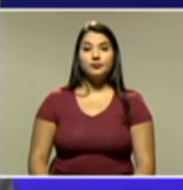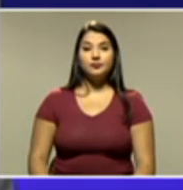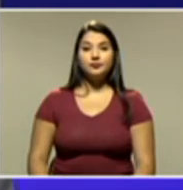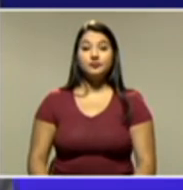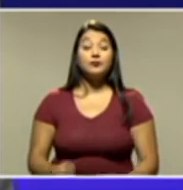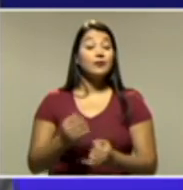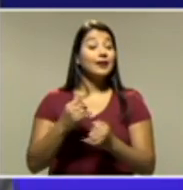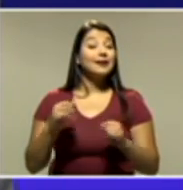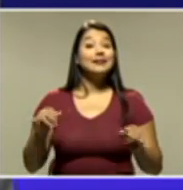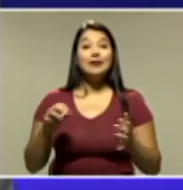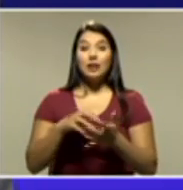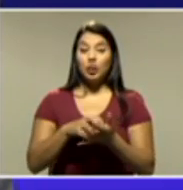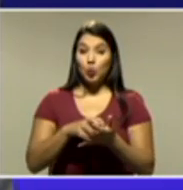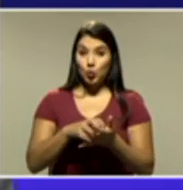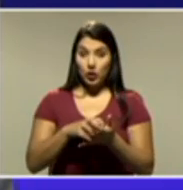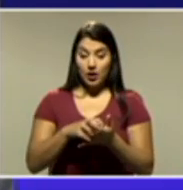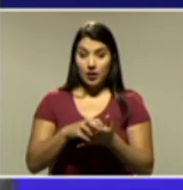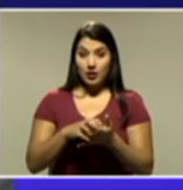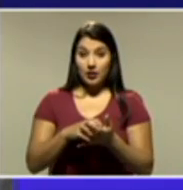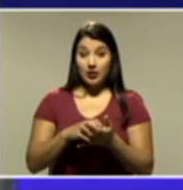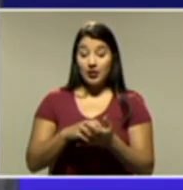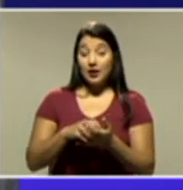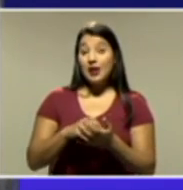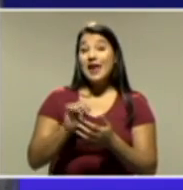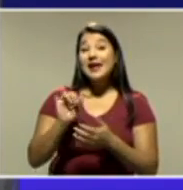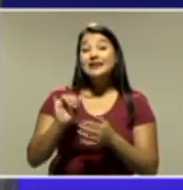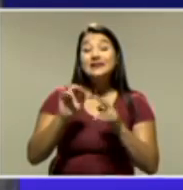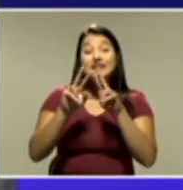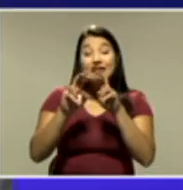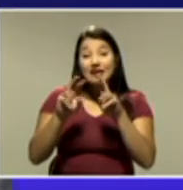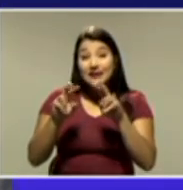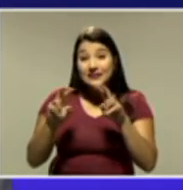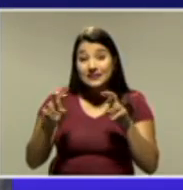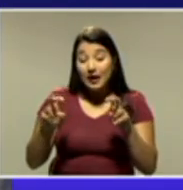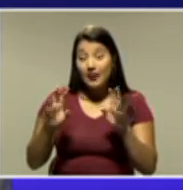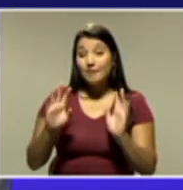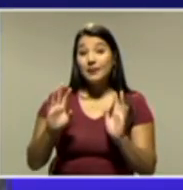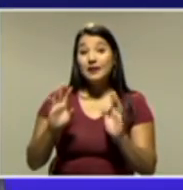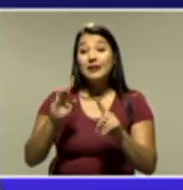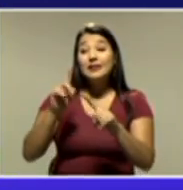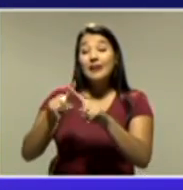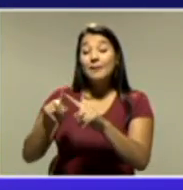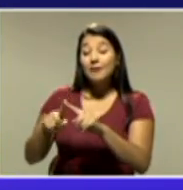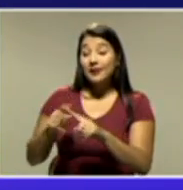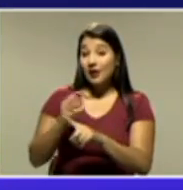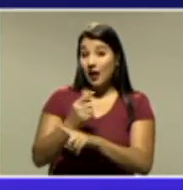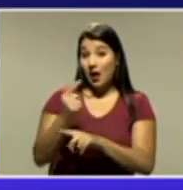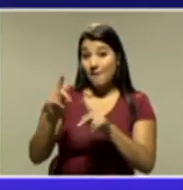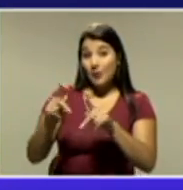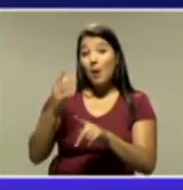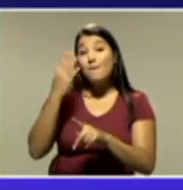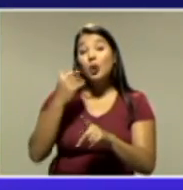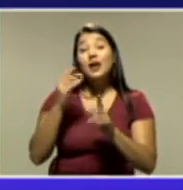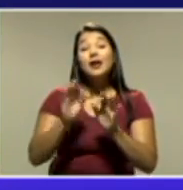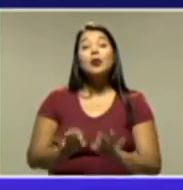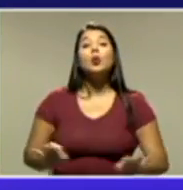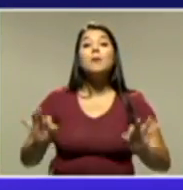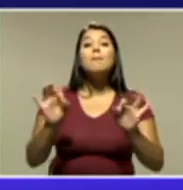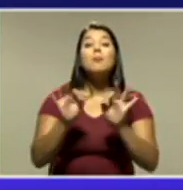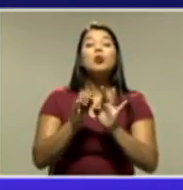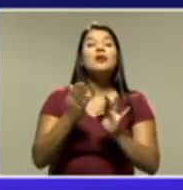Sin duda ese examen de idoneidad corresponderá a cada ciudadano, porque aquí lo fundamental es que el gobierno,